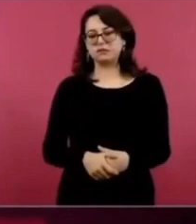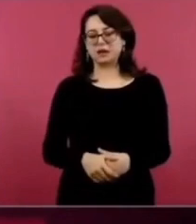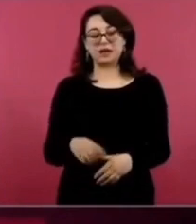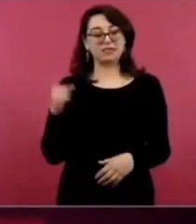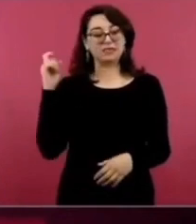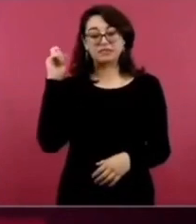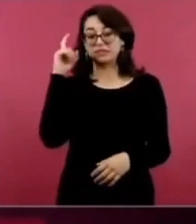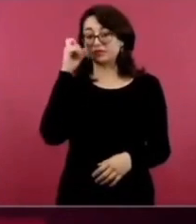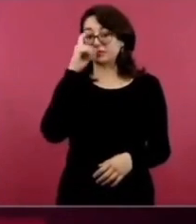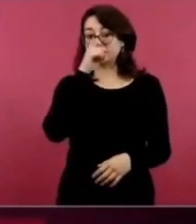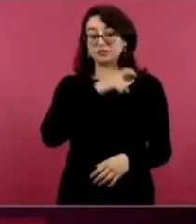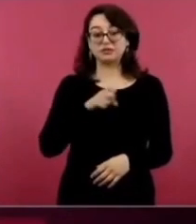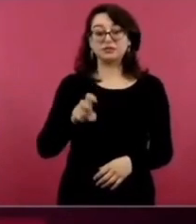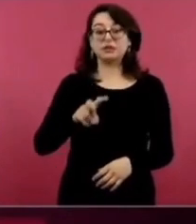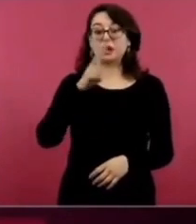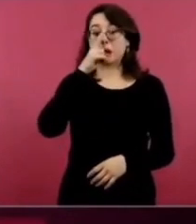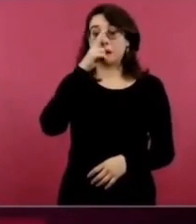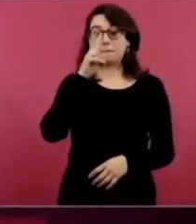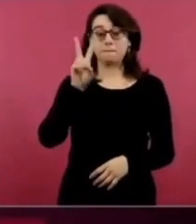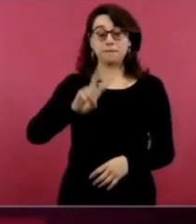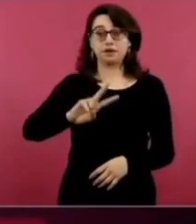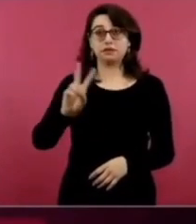causaba la